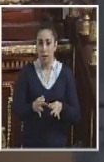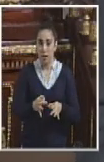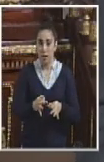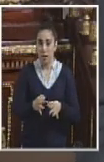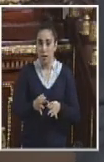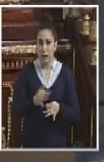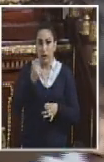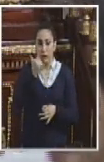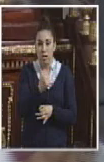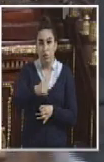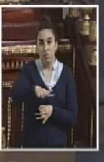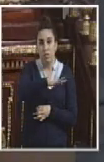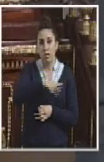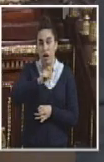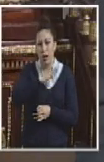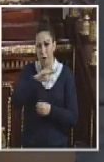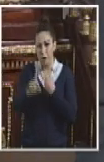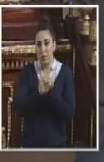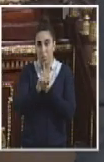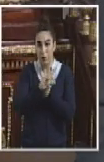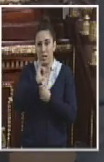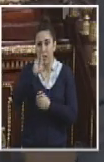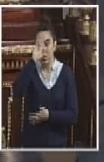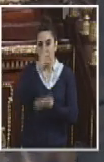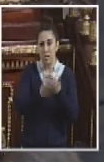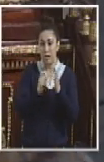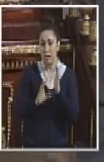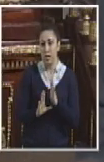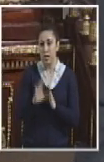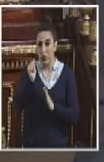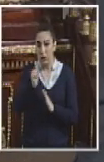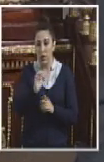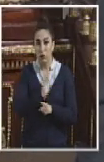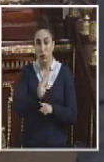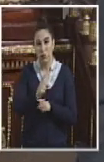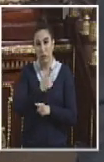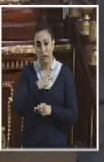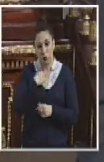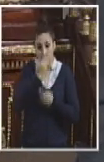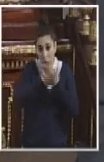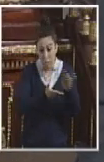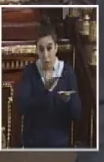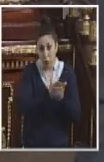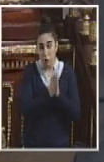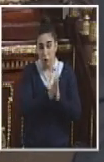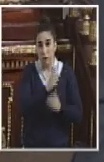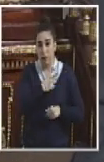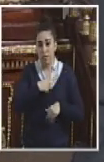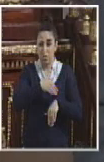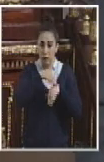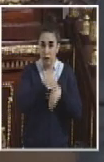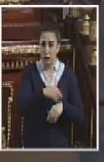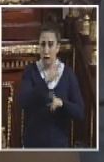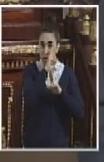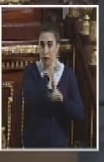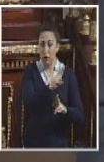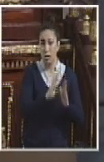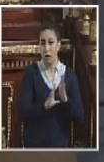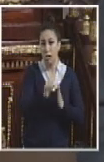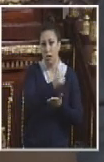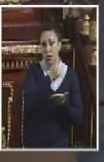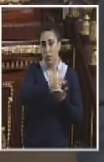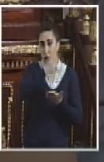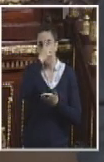inconstitucionalidad y, por supuesto, estaremos solicitando que se apegue al respeto de nuestra Constitución. Por